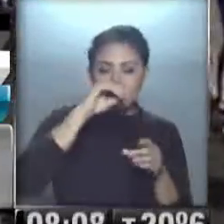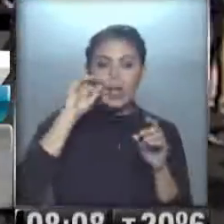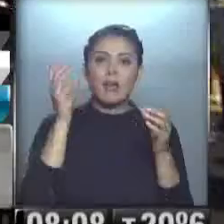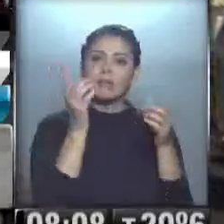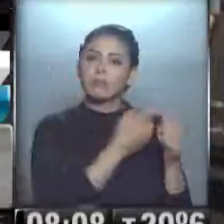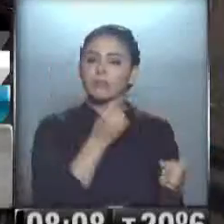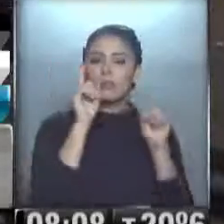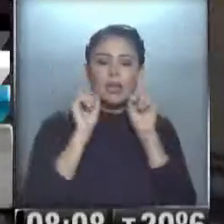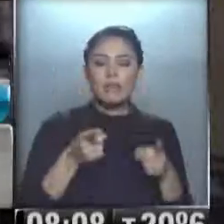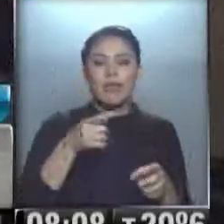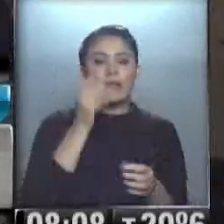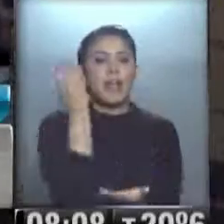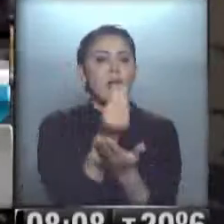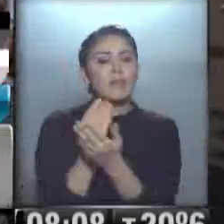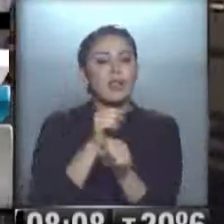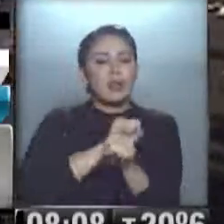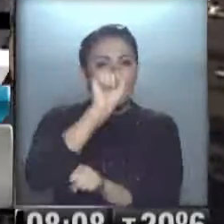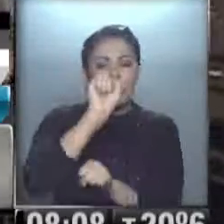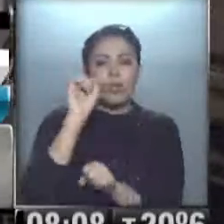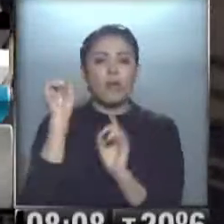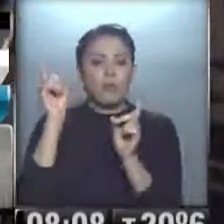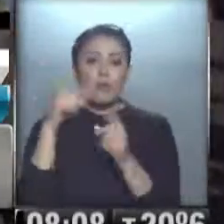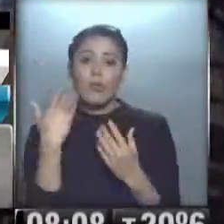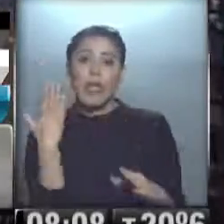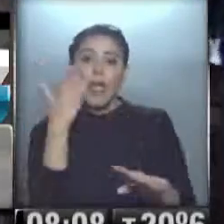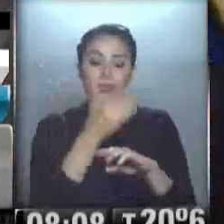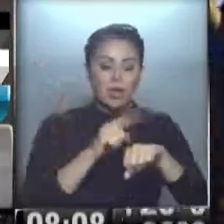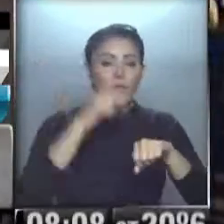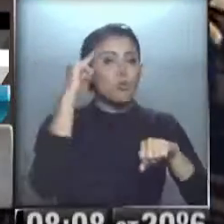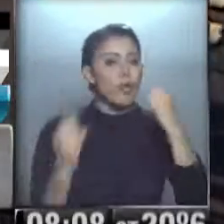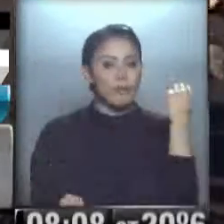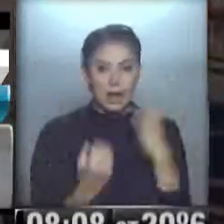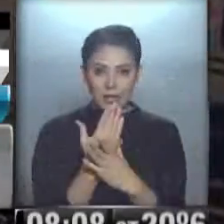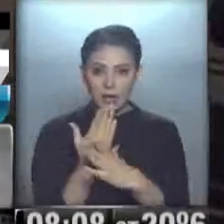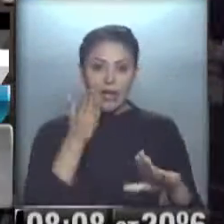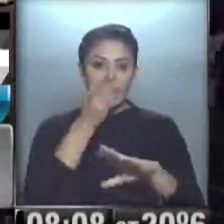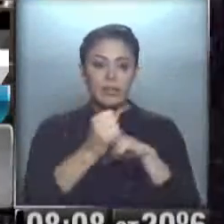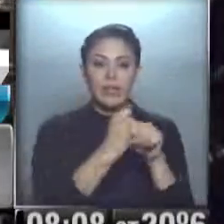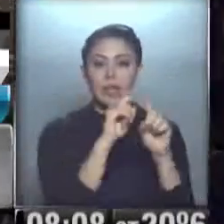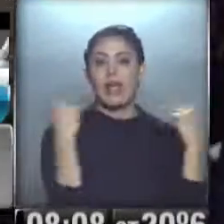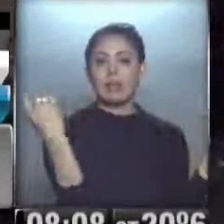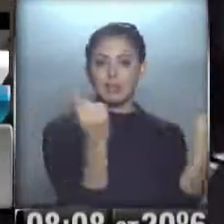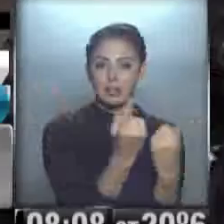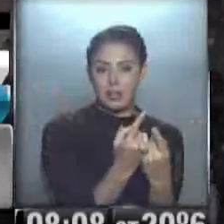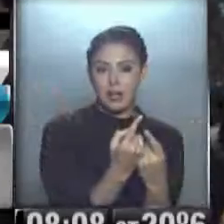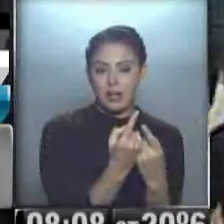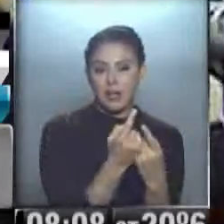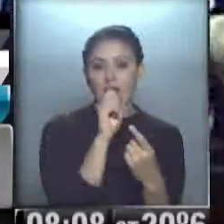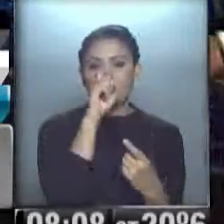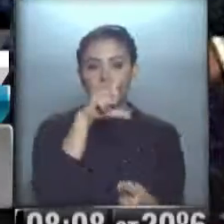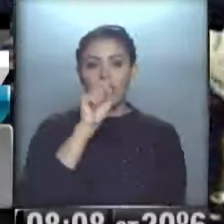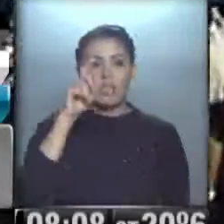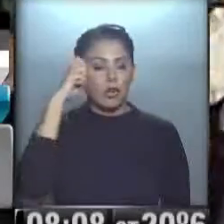estudiantes graduados y docentes de la uba puedan entrar a partir de las 9 de la mañana a la sala de convenciones del anexo se del